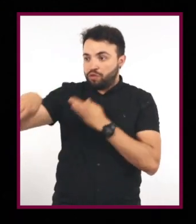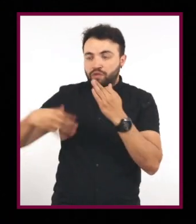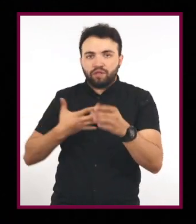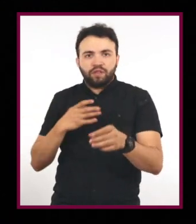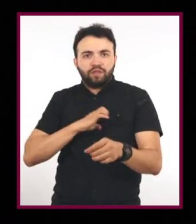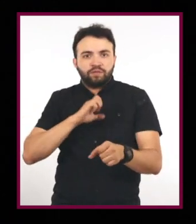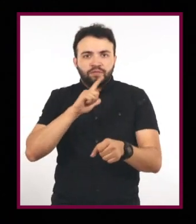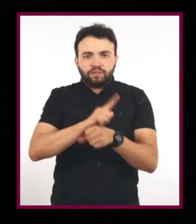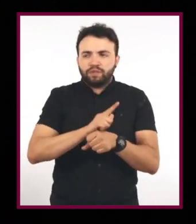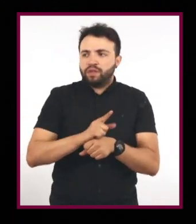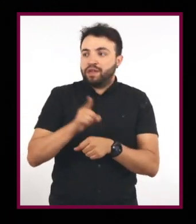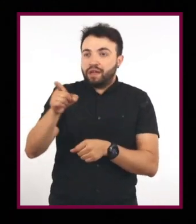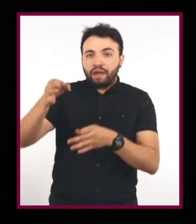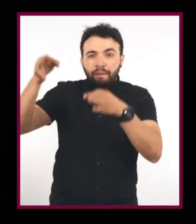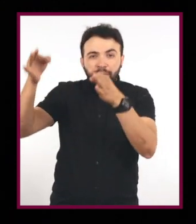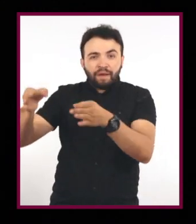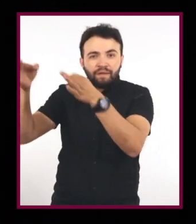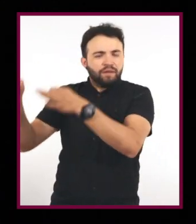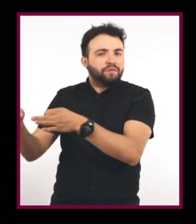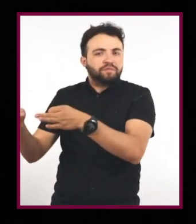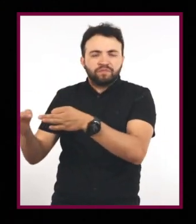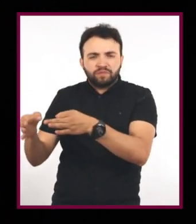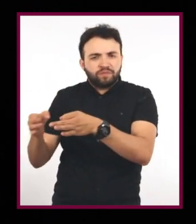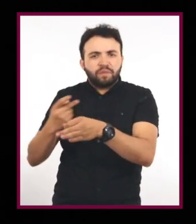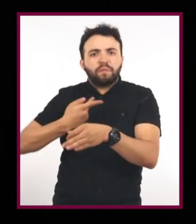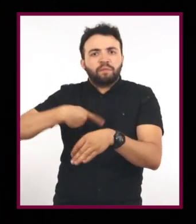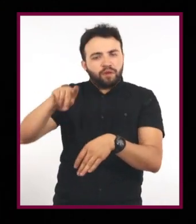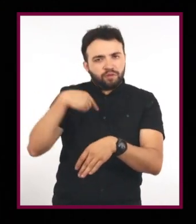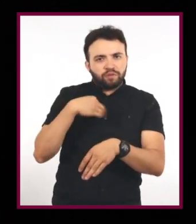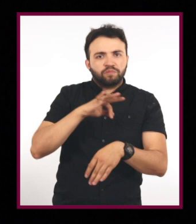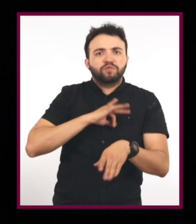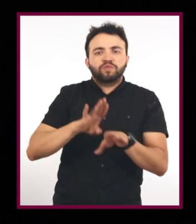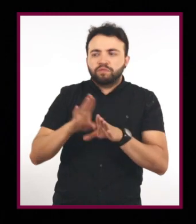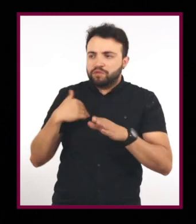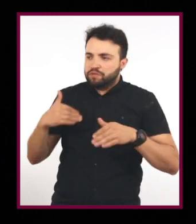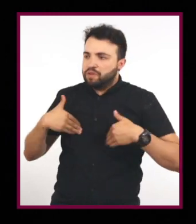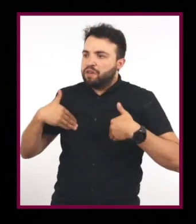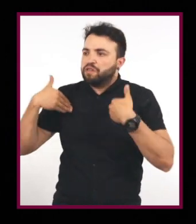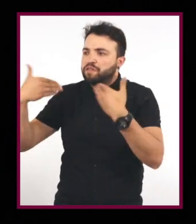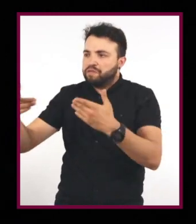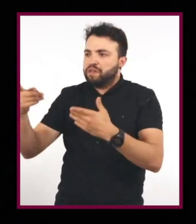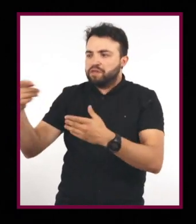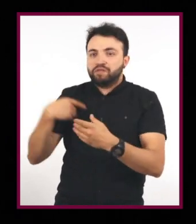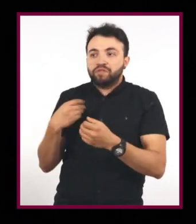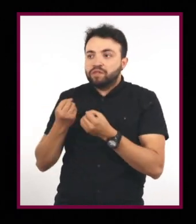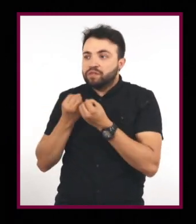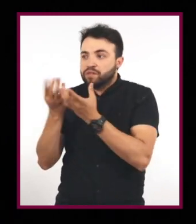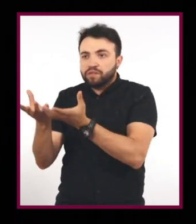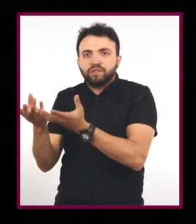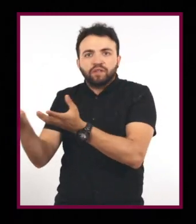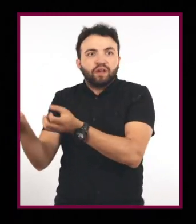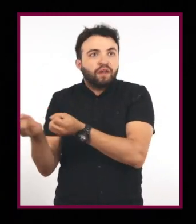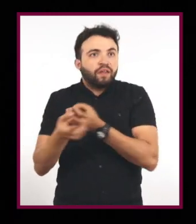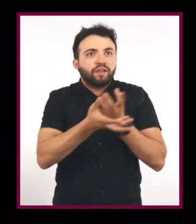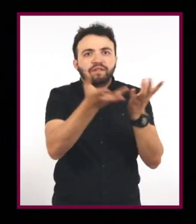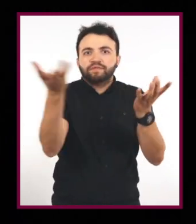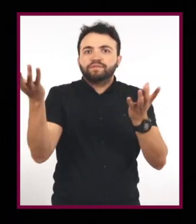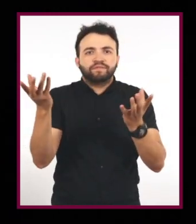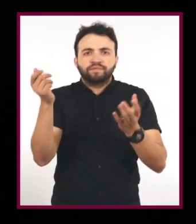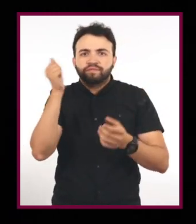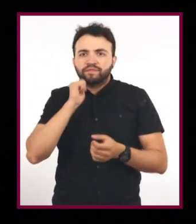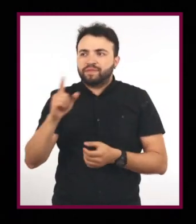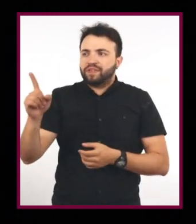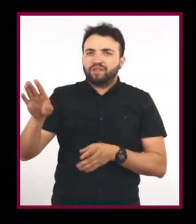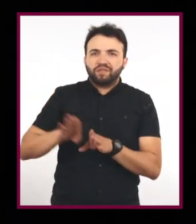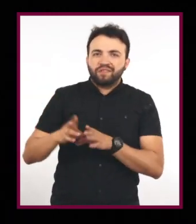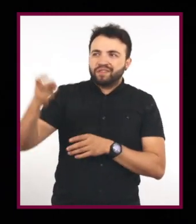Cada quien tiene algo especial. No es que sean perfectos, pero sé que puedo confiar en ellos porque les puedo hablar de todo y sé que no van a ir con los demás contando